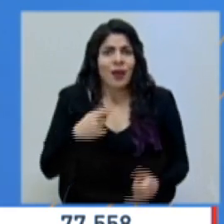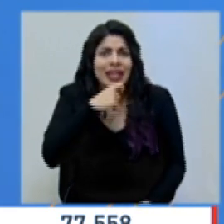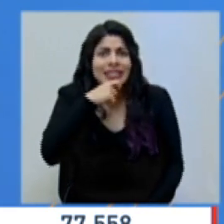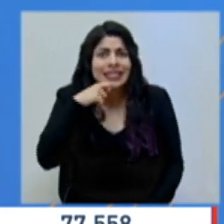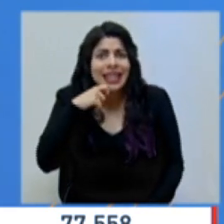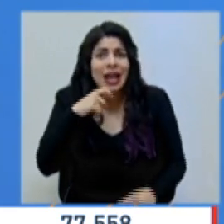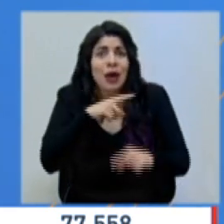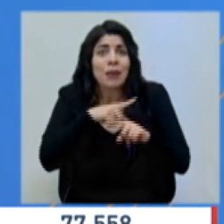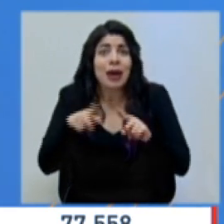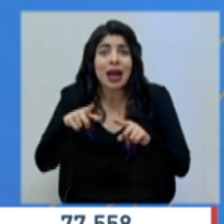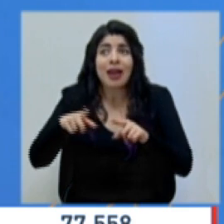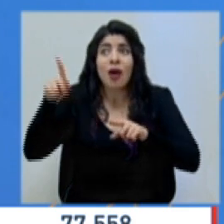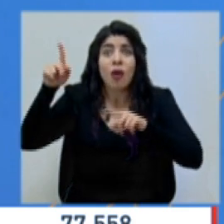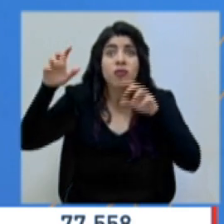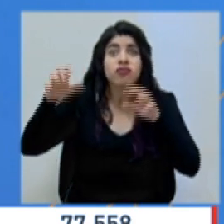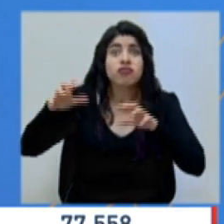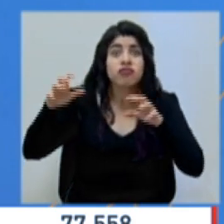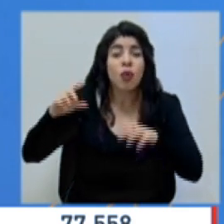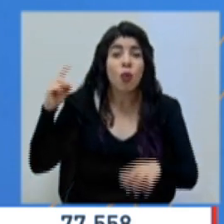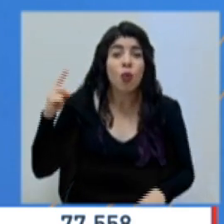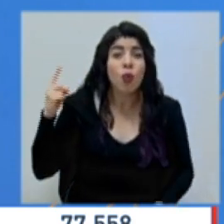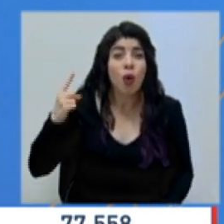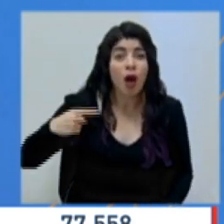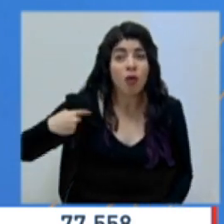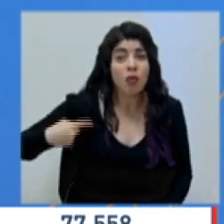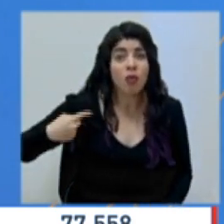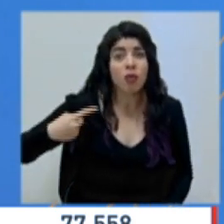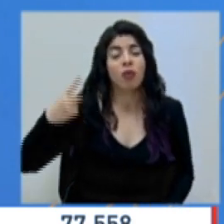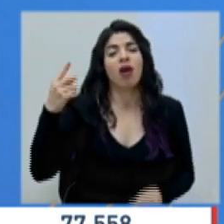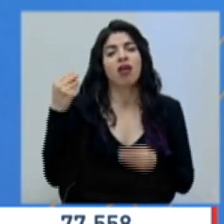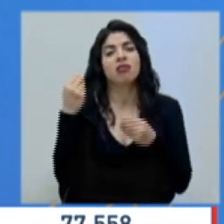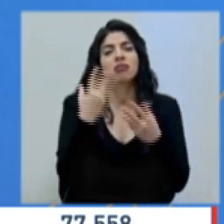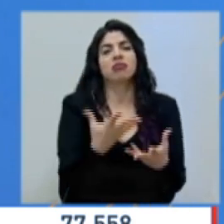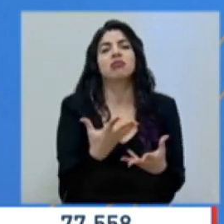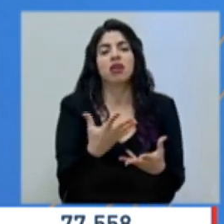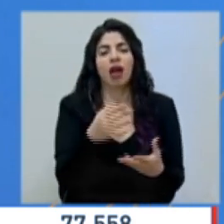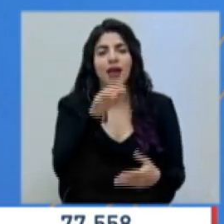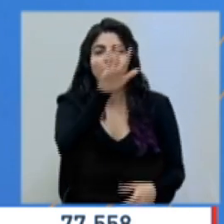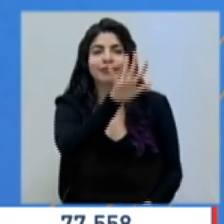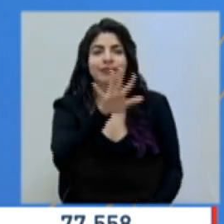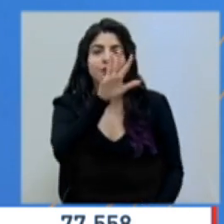pero esta temporada tan activa de huracanes pues ha hecho que esta